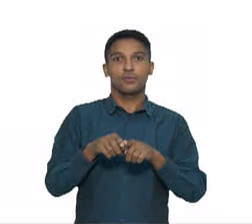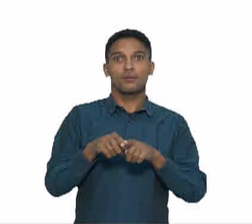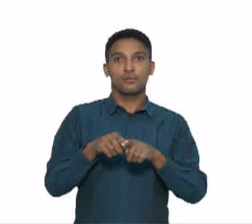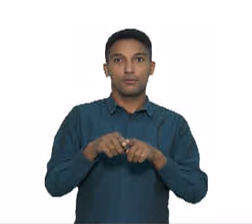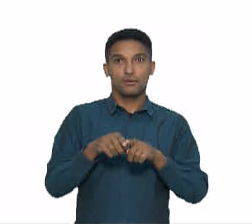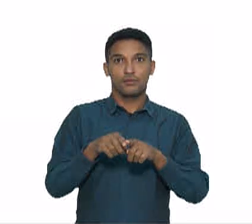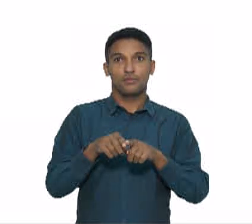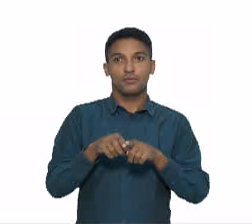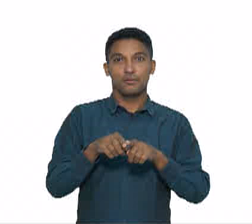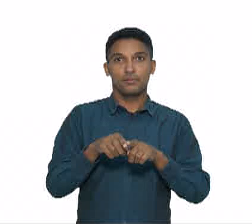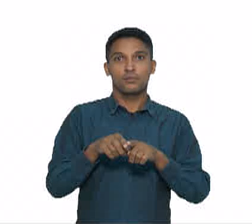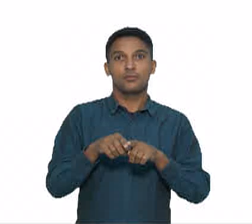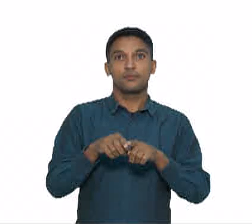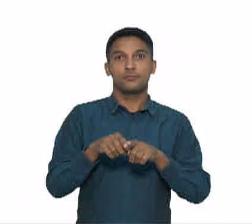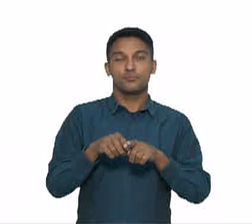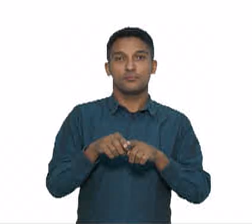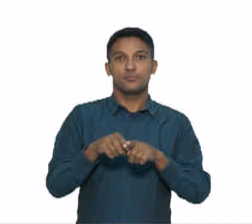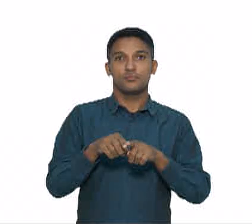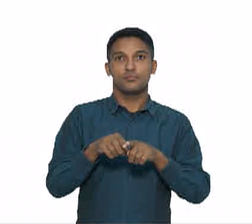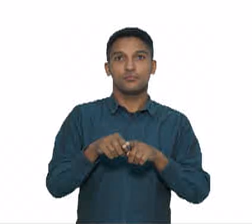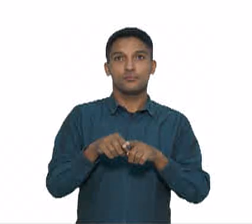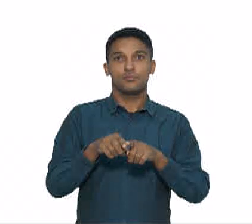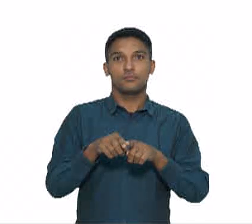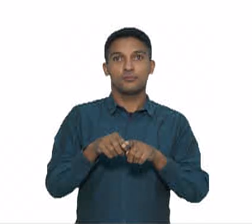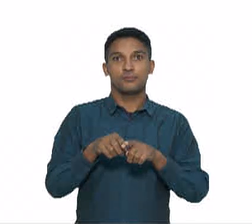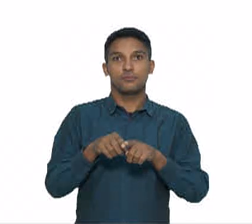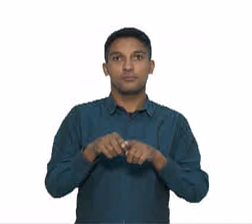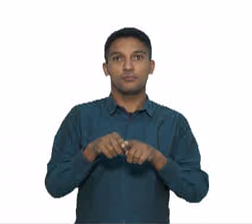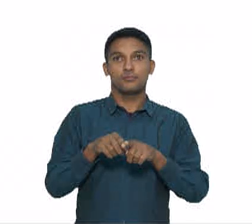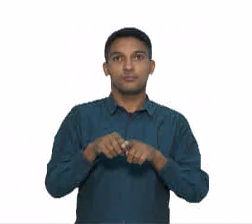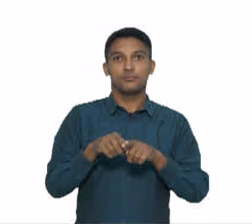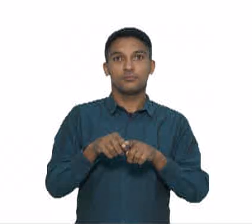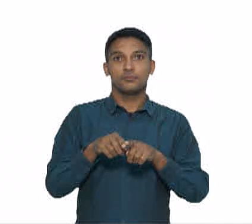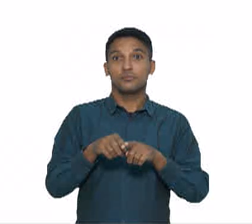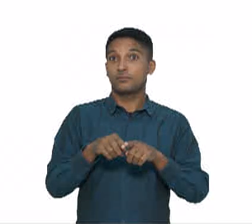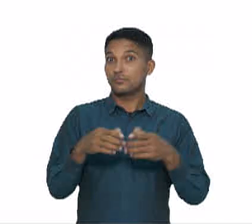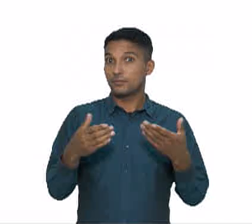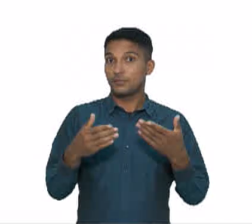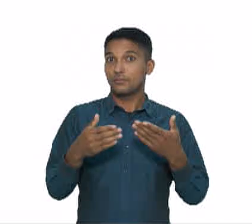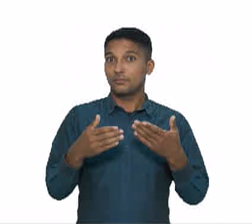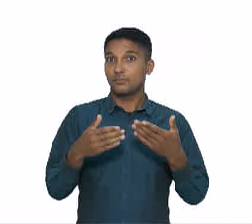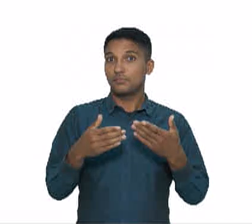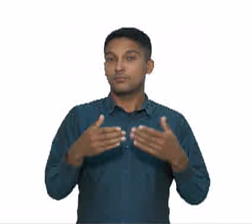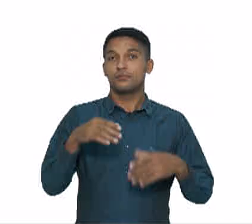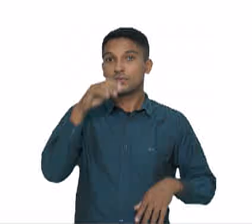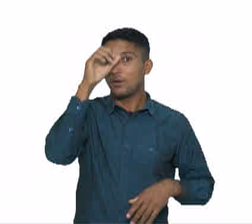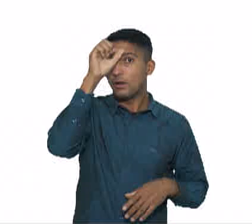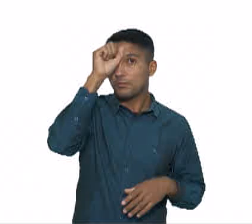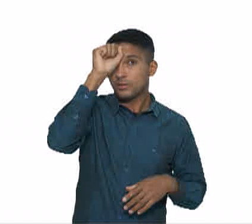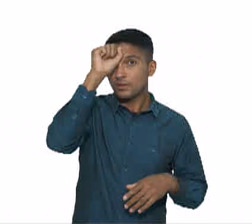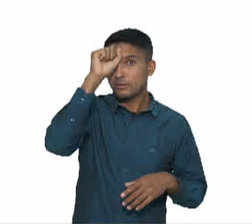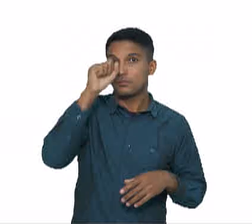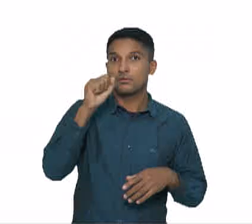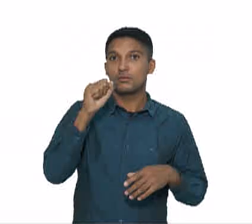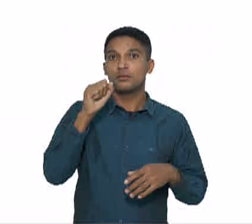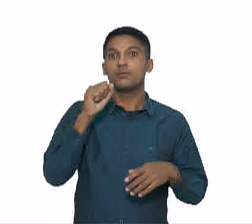estudio elaborado por la aplicación en aprendizaje de idiomas Babel, entre más